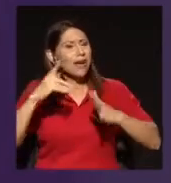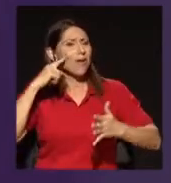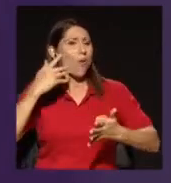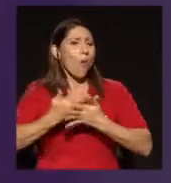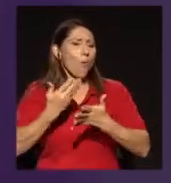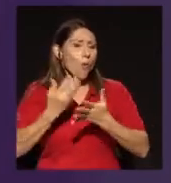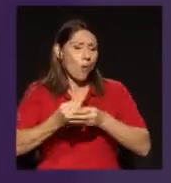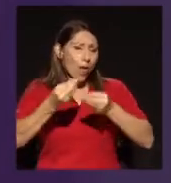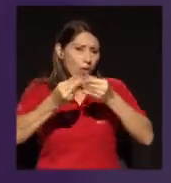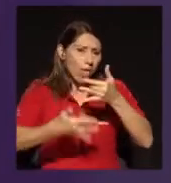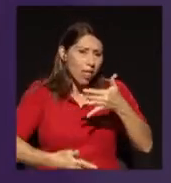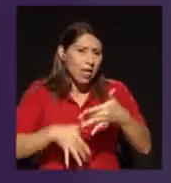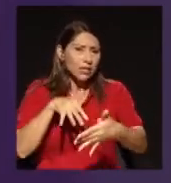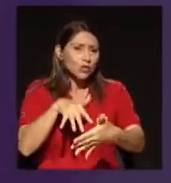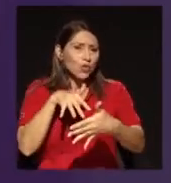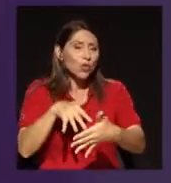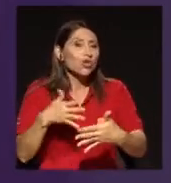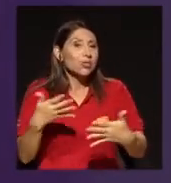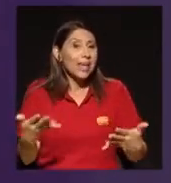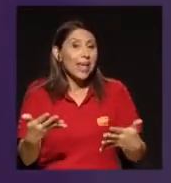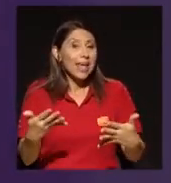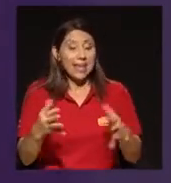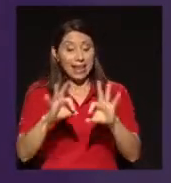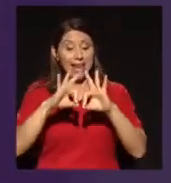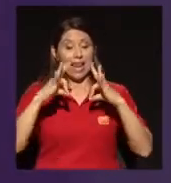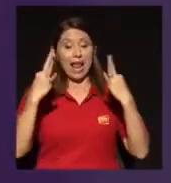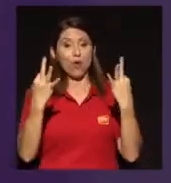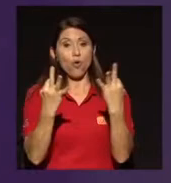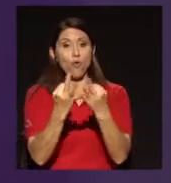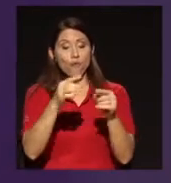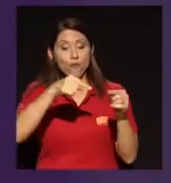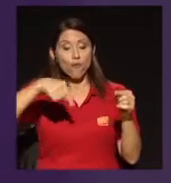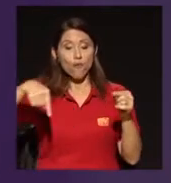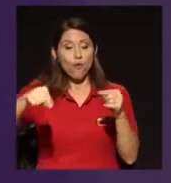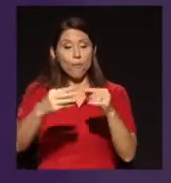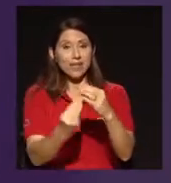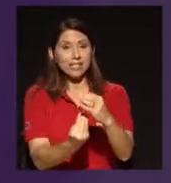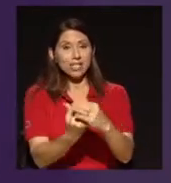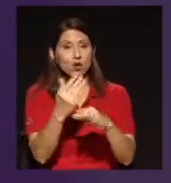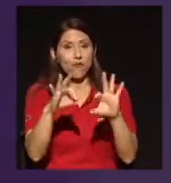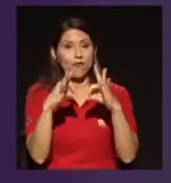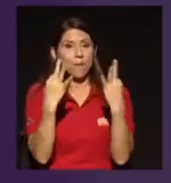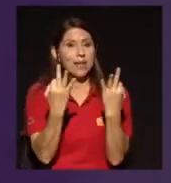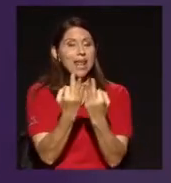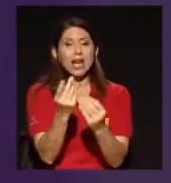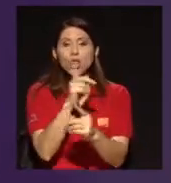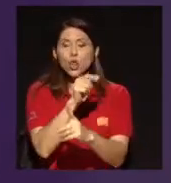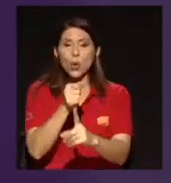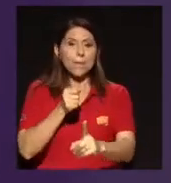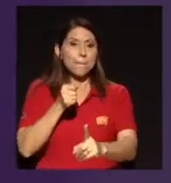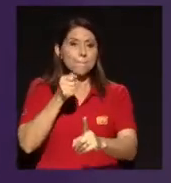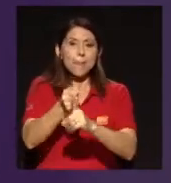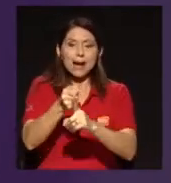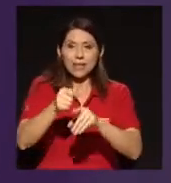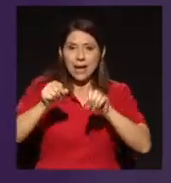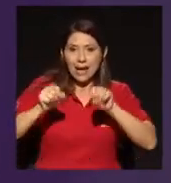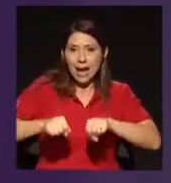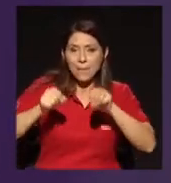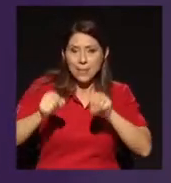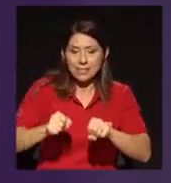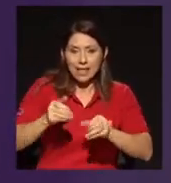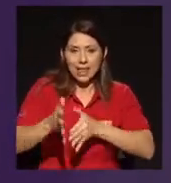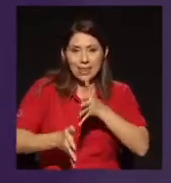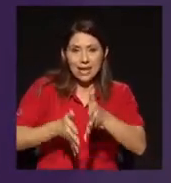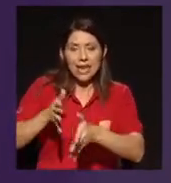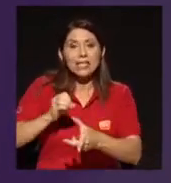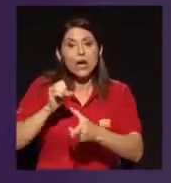de estudios, que la conformación familiar, el tipo familiar, no impacta en la capacidad de crianza o en la funcionalidad del